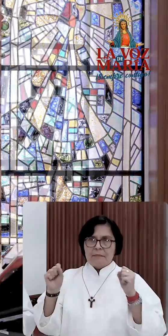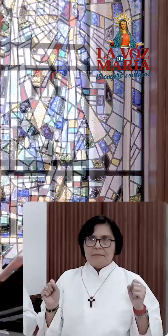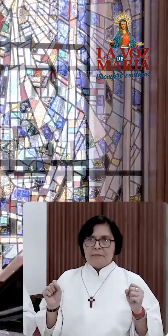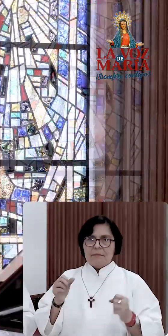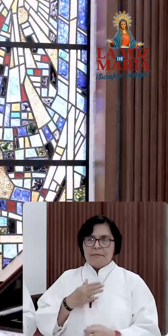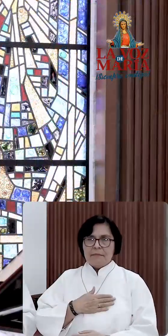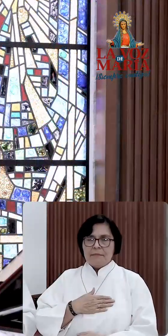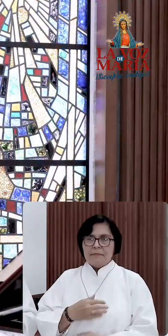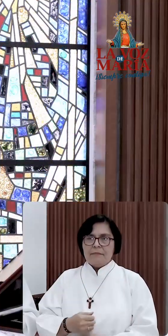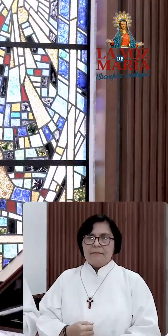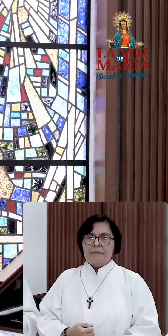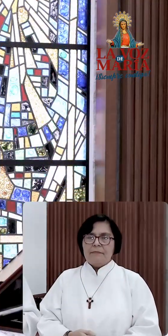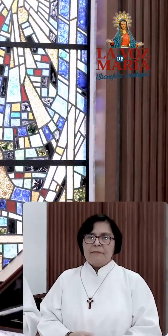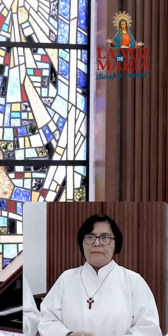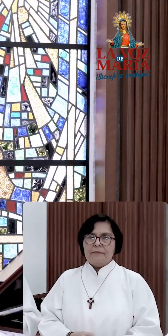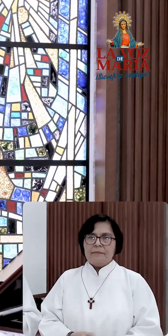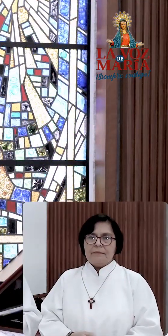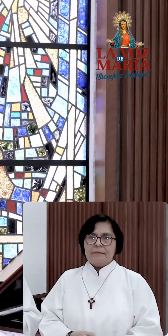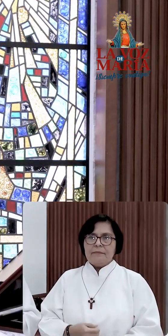sanarme.